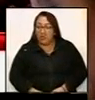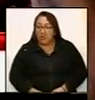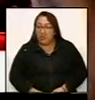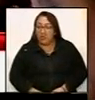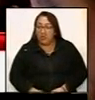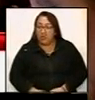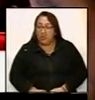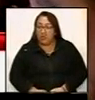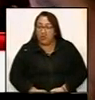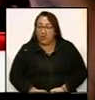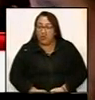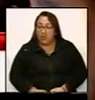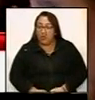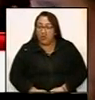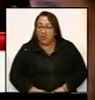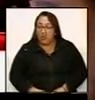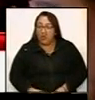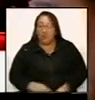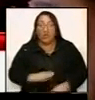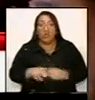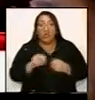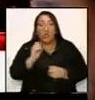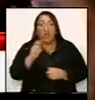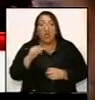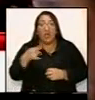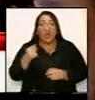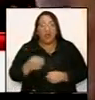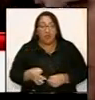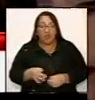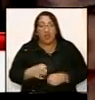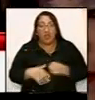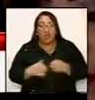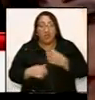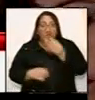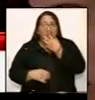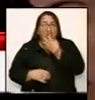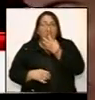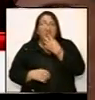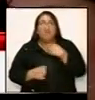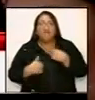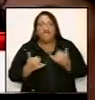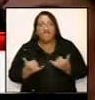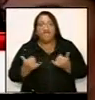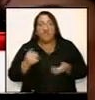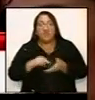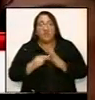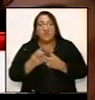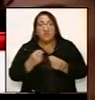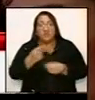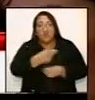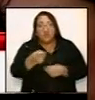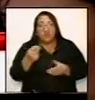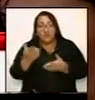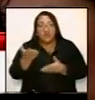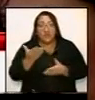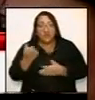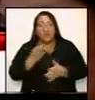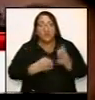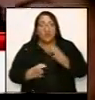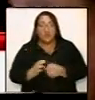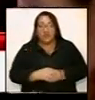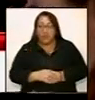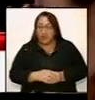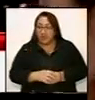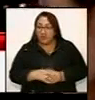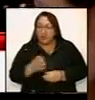existentes. Y eso es un grave problema inclusive que ahora tenemos, porque sabemos que muchas de ellas reciben financiamiento